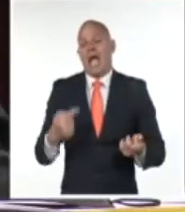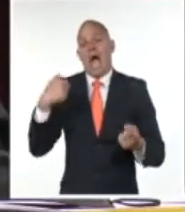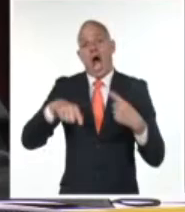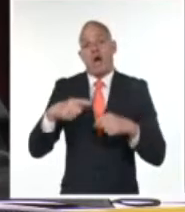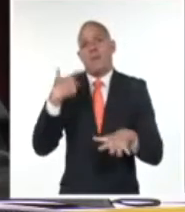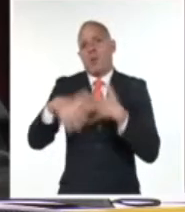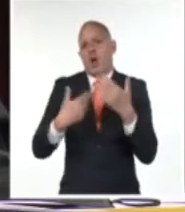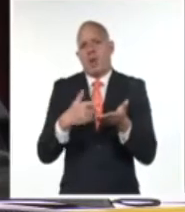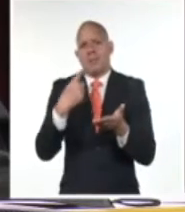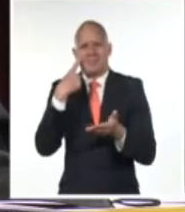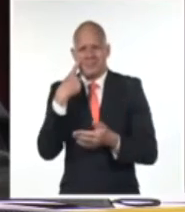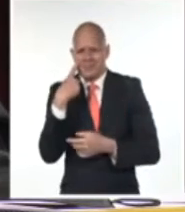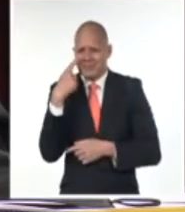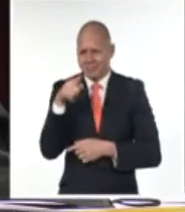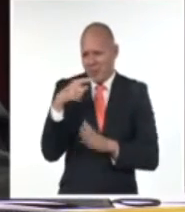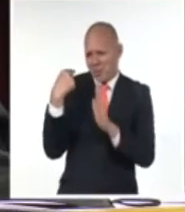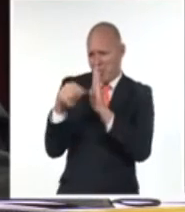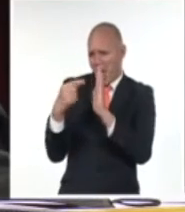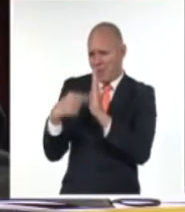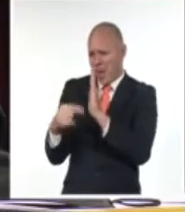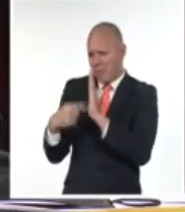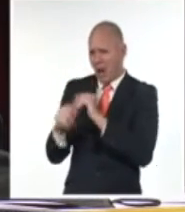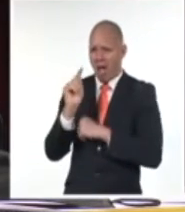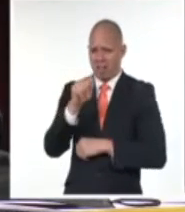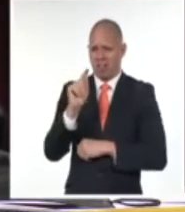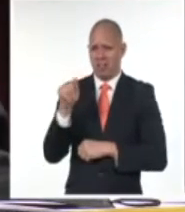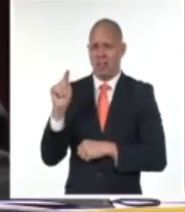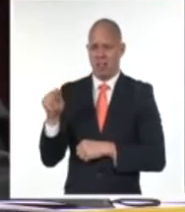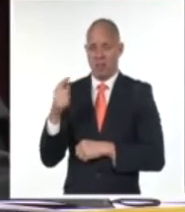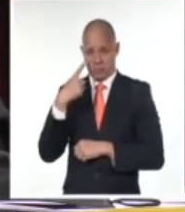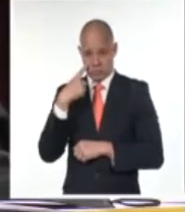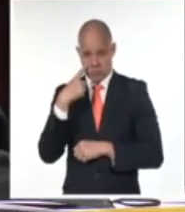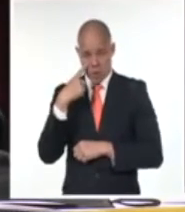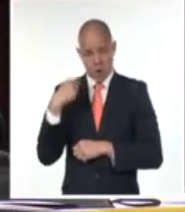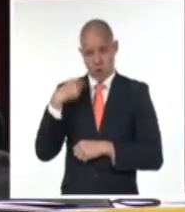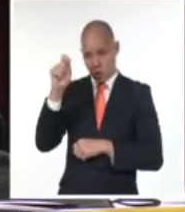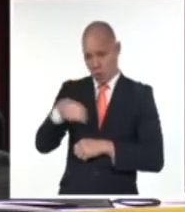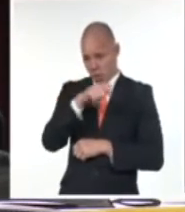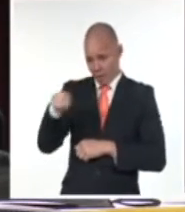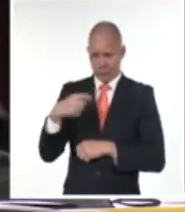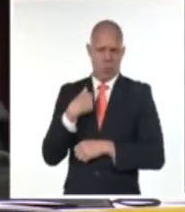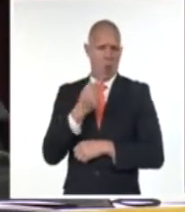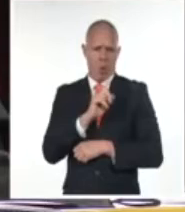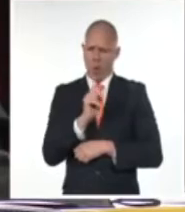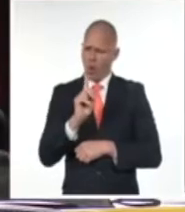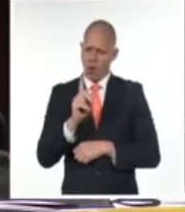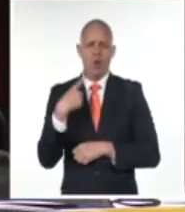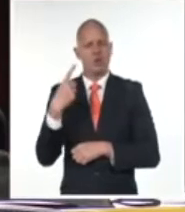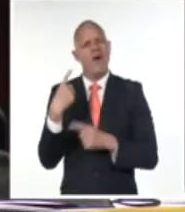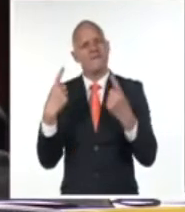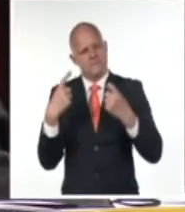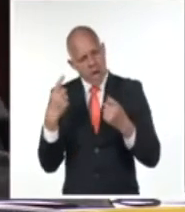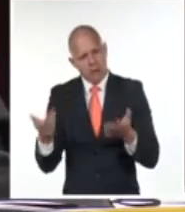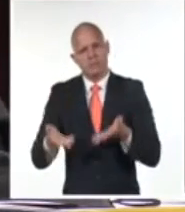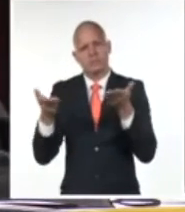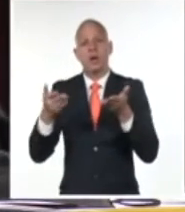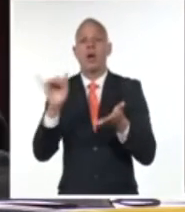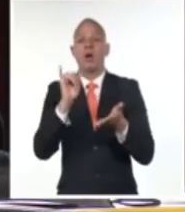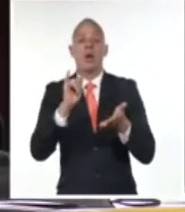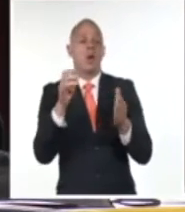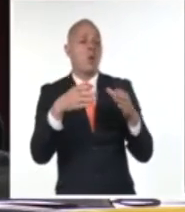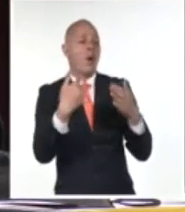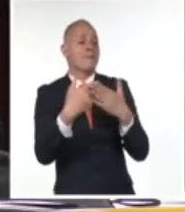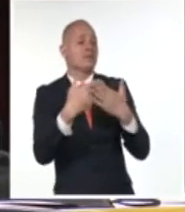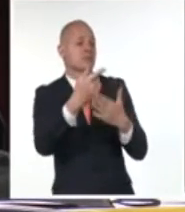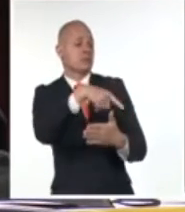que estamos detectando y nosotros, repito, no vamos a prohibir, queremos avanzar, necesitamos las MIPYME, el trabajador por